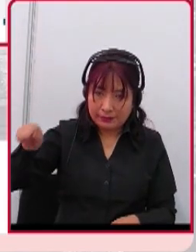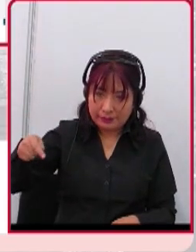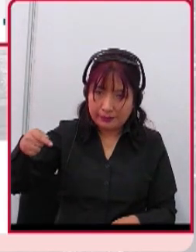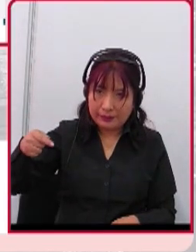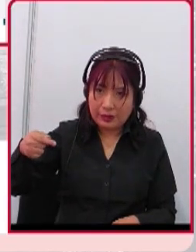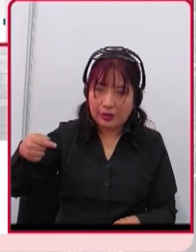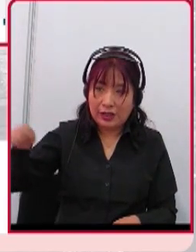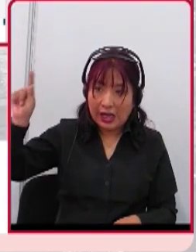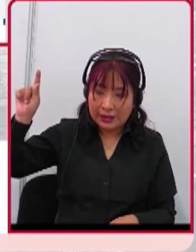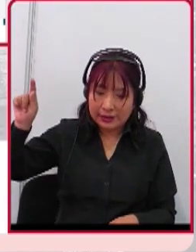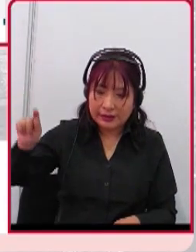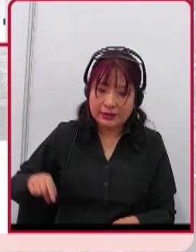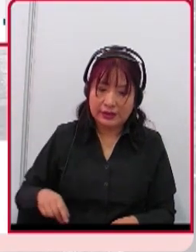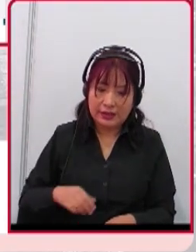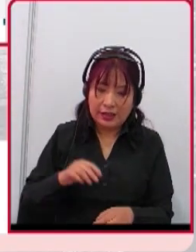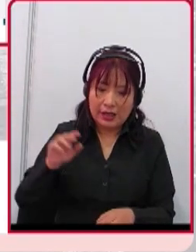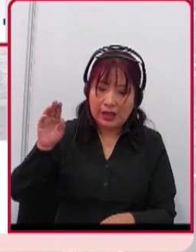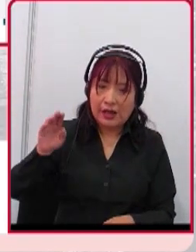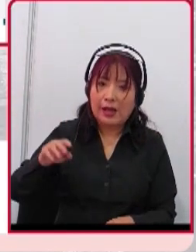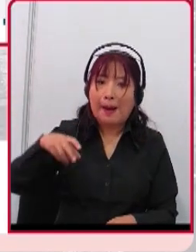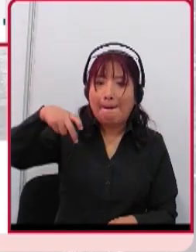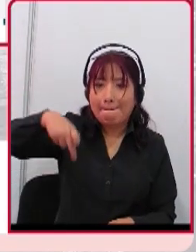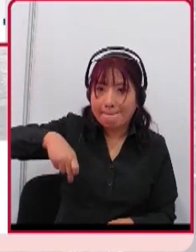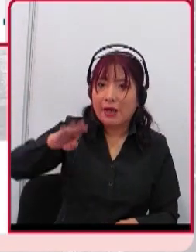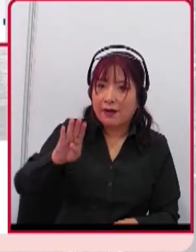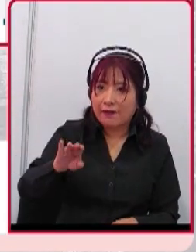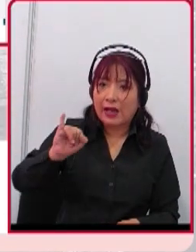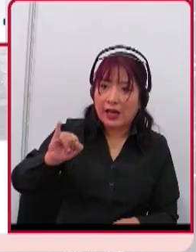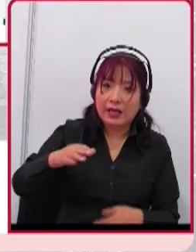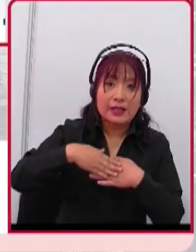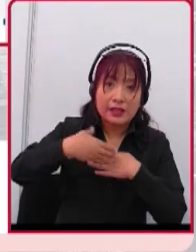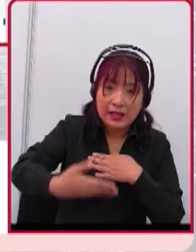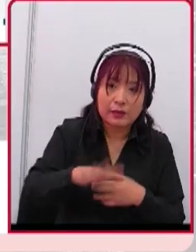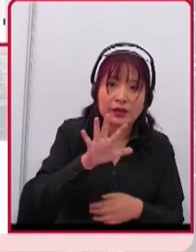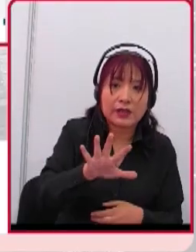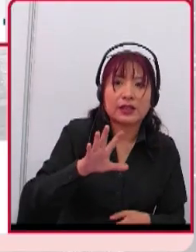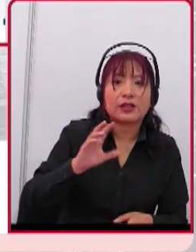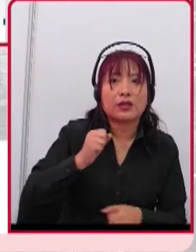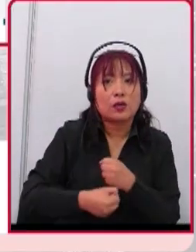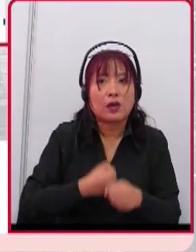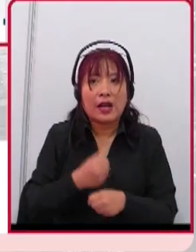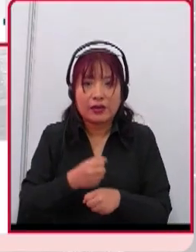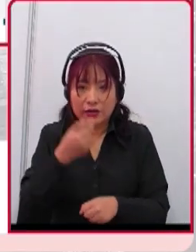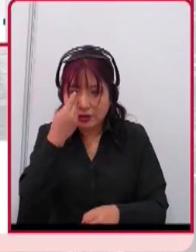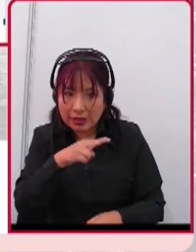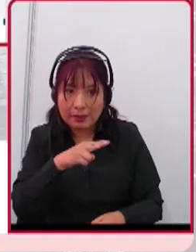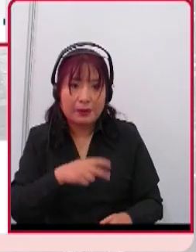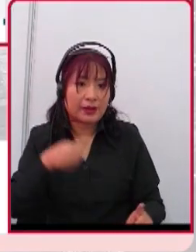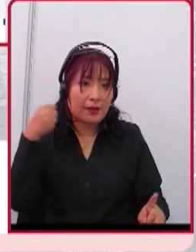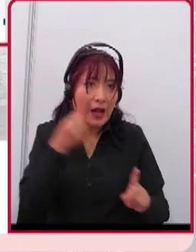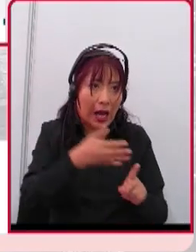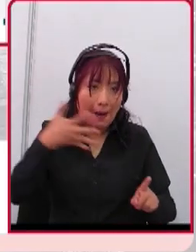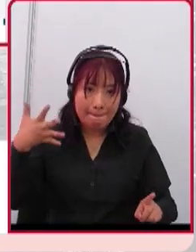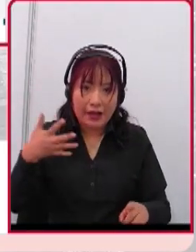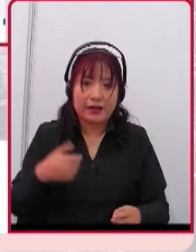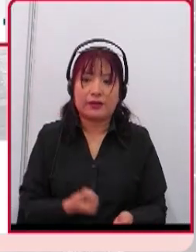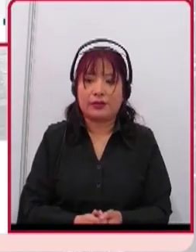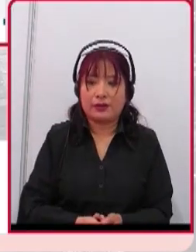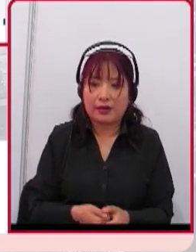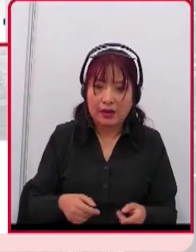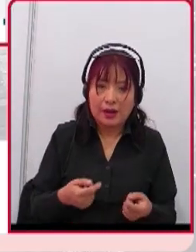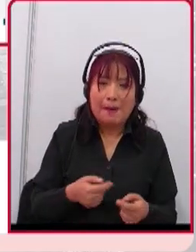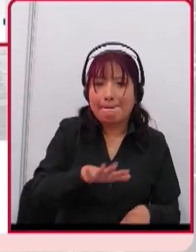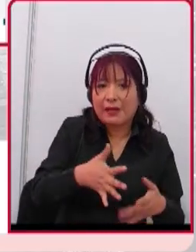43.673 millones al cabo de 5 años. Recién al cabo de 5 años vamos a poder visibilizar este impacto, lo cual efectivamente va a representar más